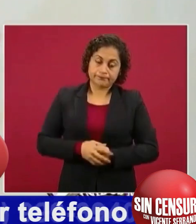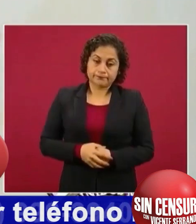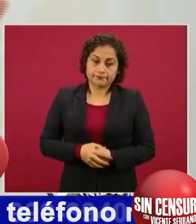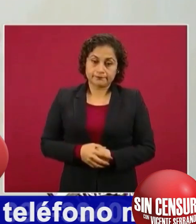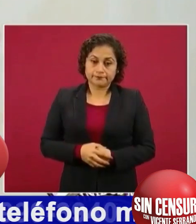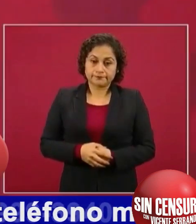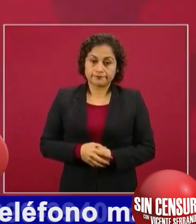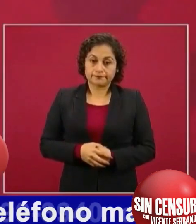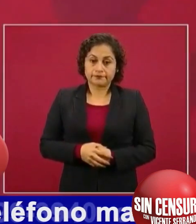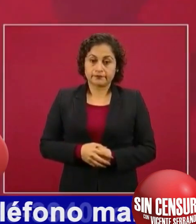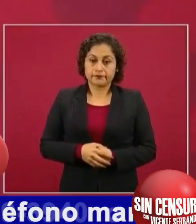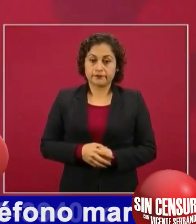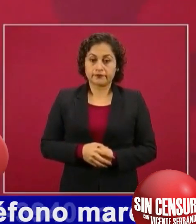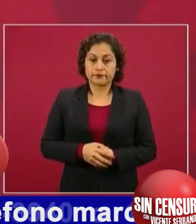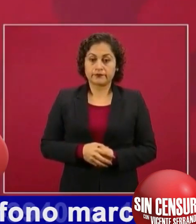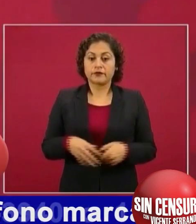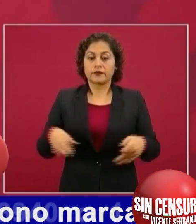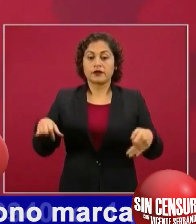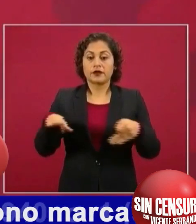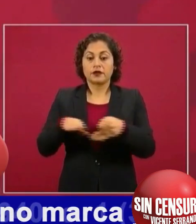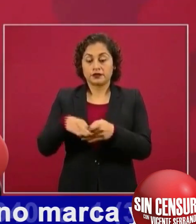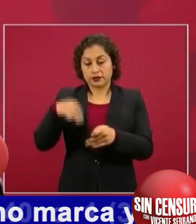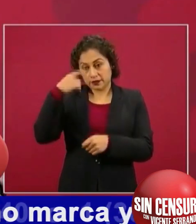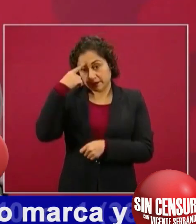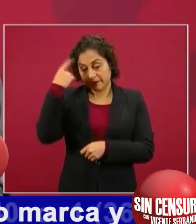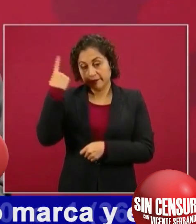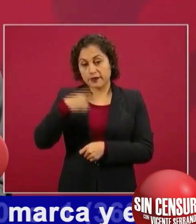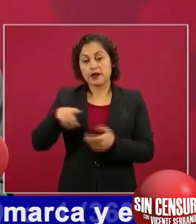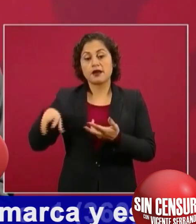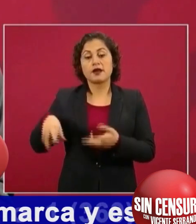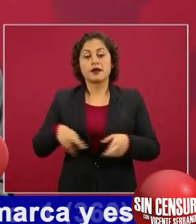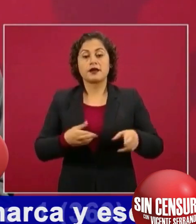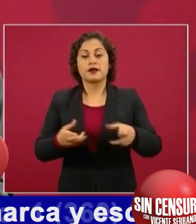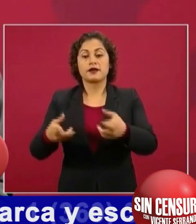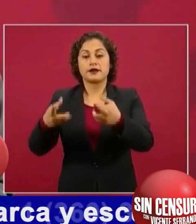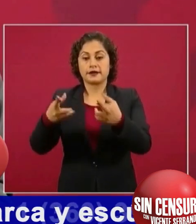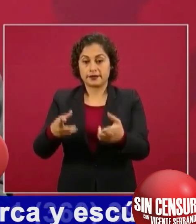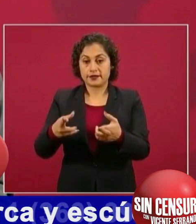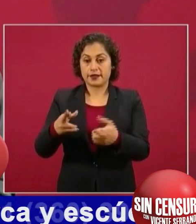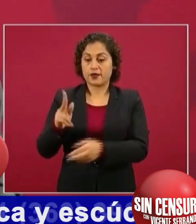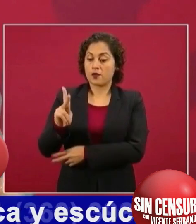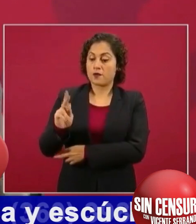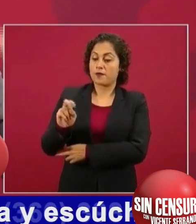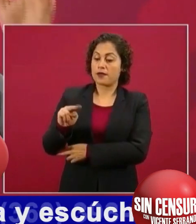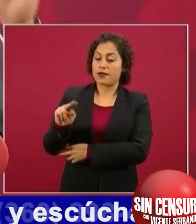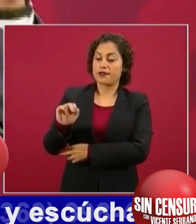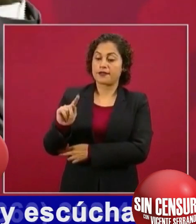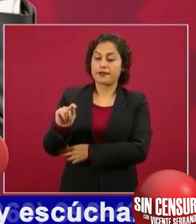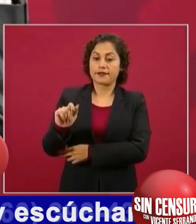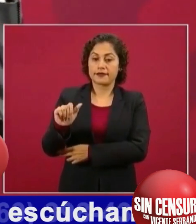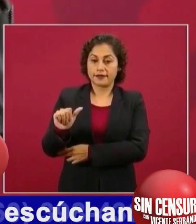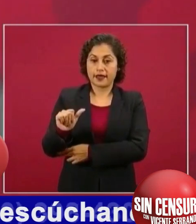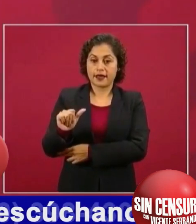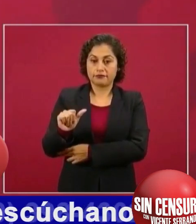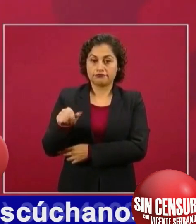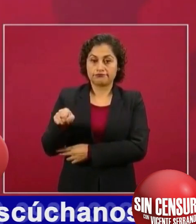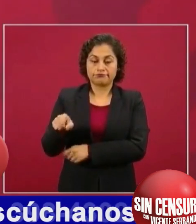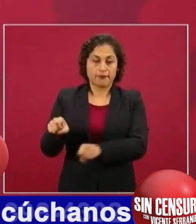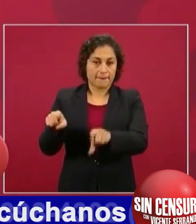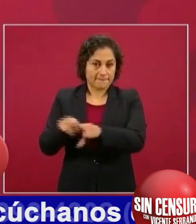el río de la presa Peñita, que es el